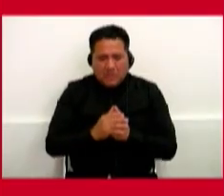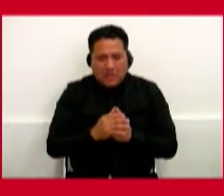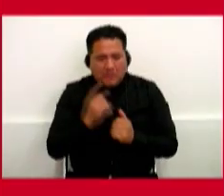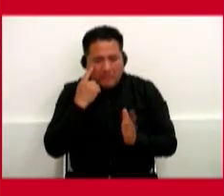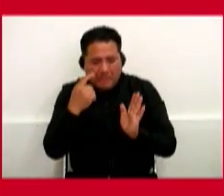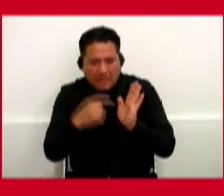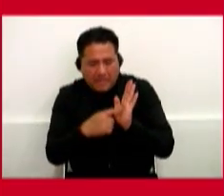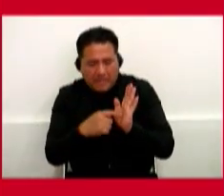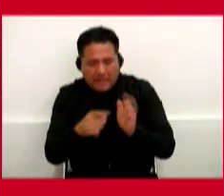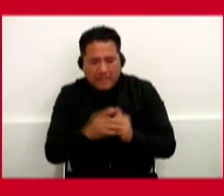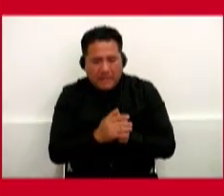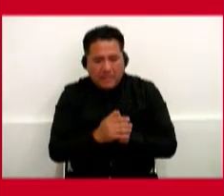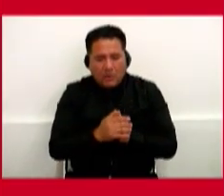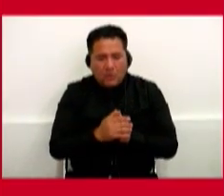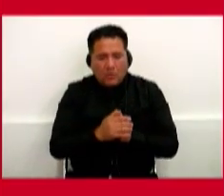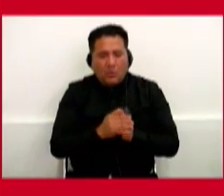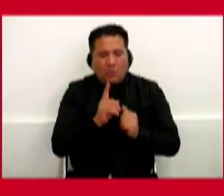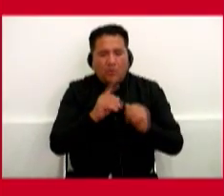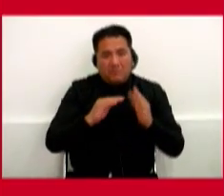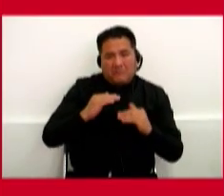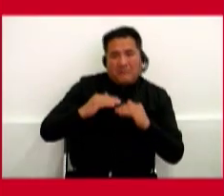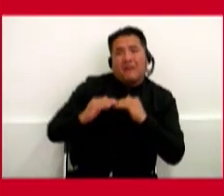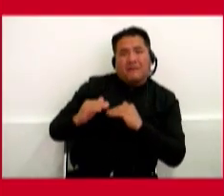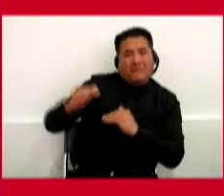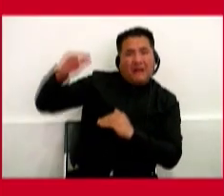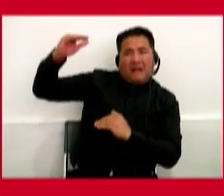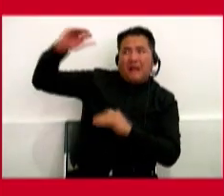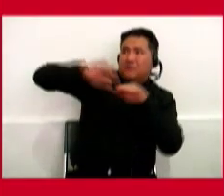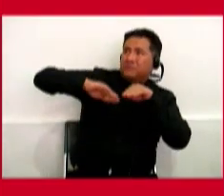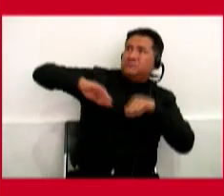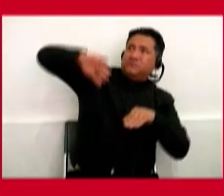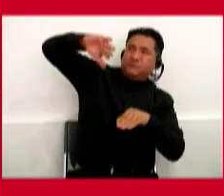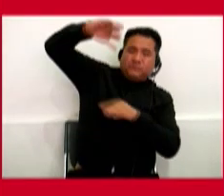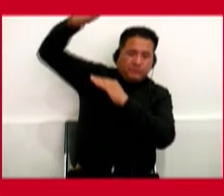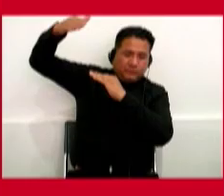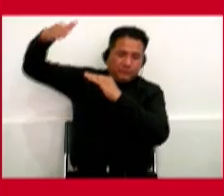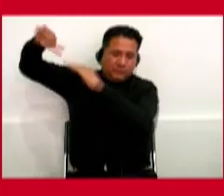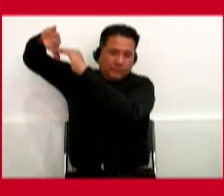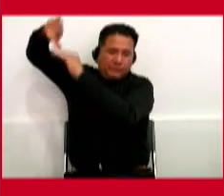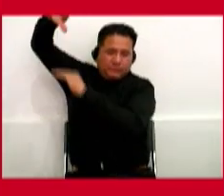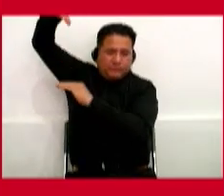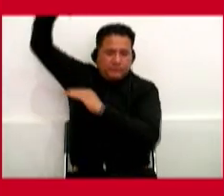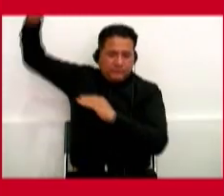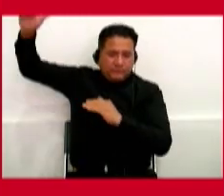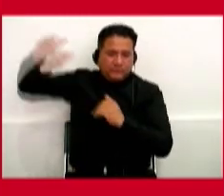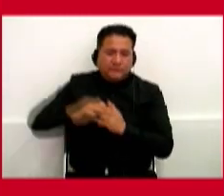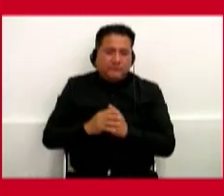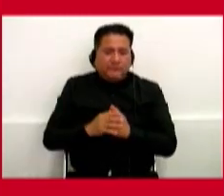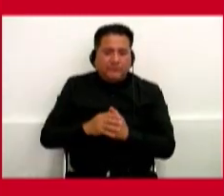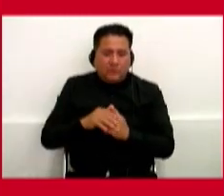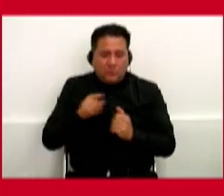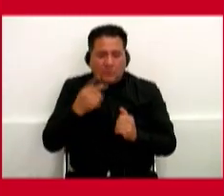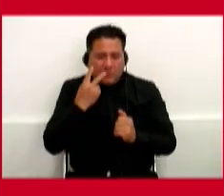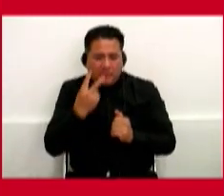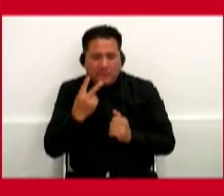talud de altura considerable, ¿no? Pero aparece la curvatura, ¿no? Tenemos en este tajo